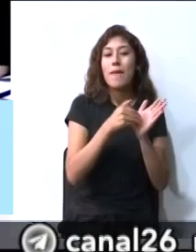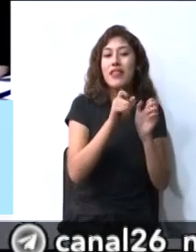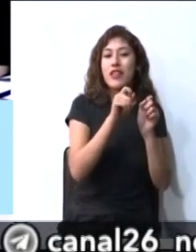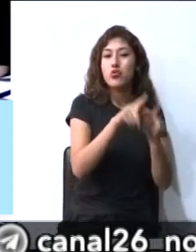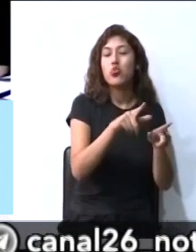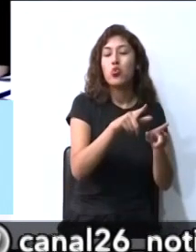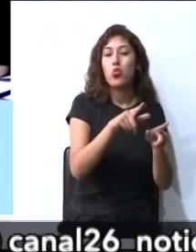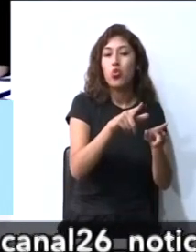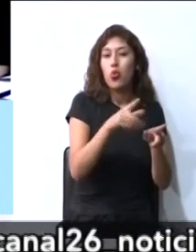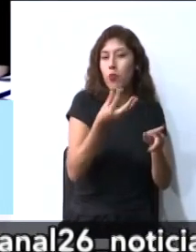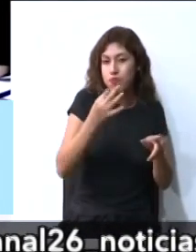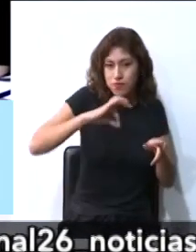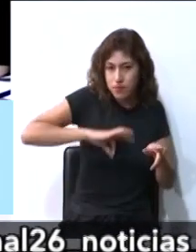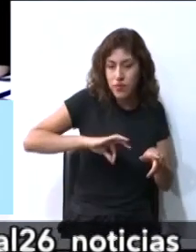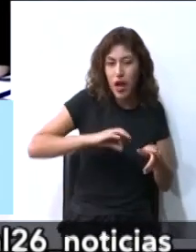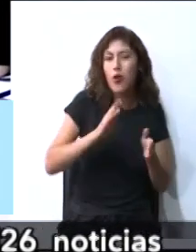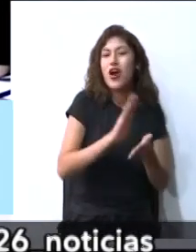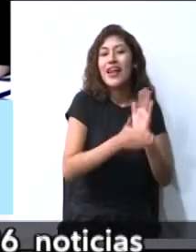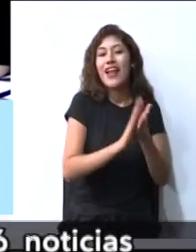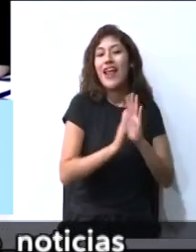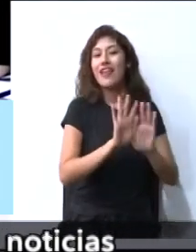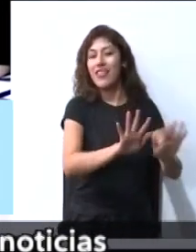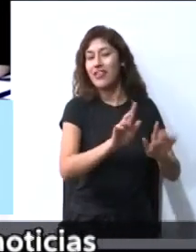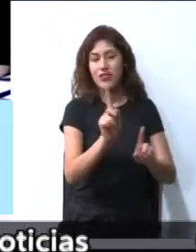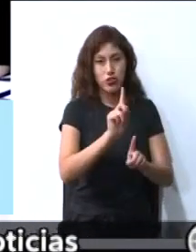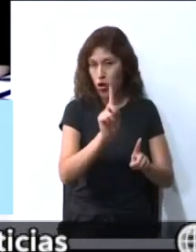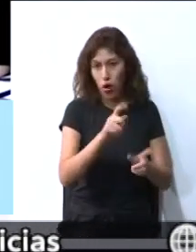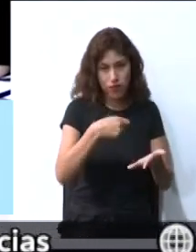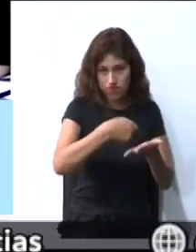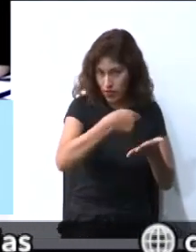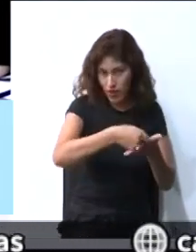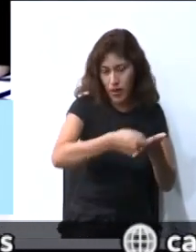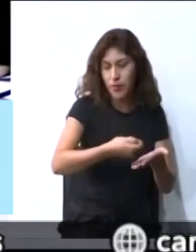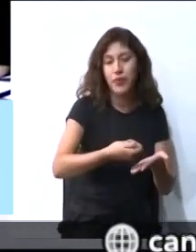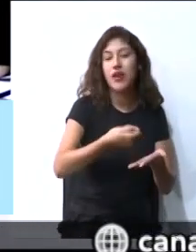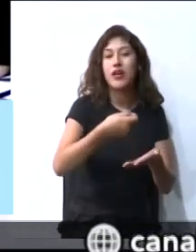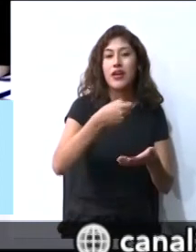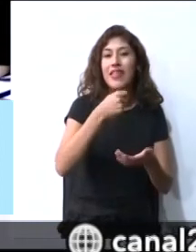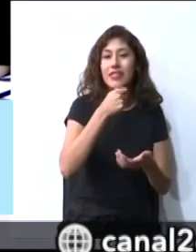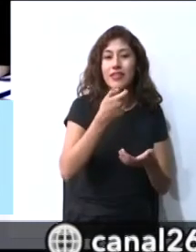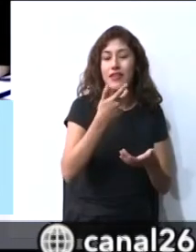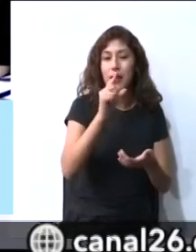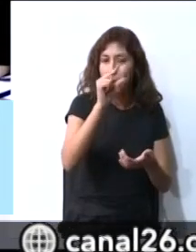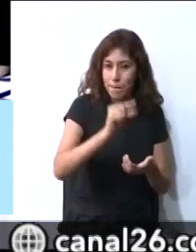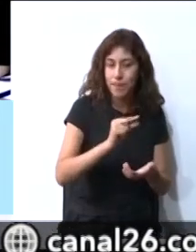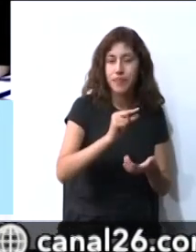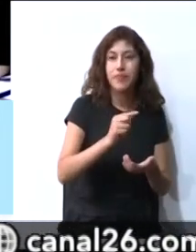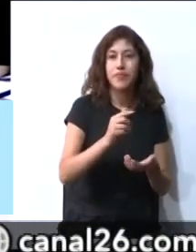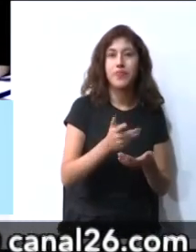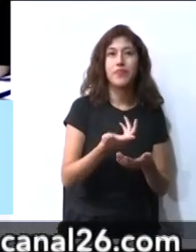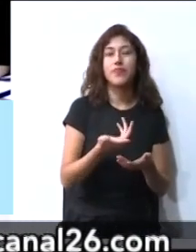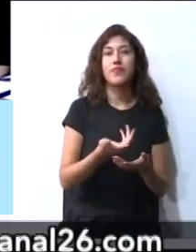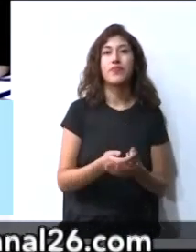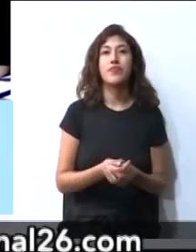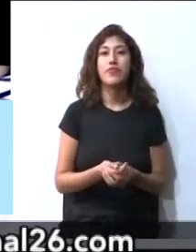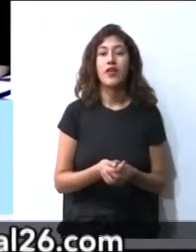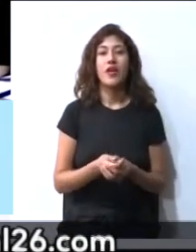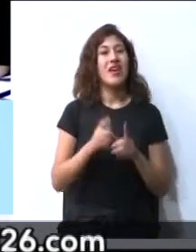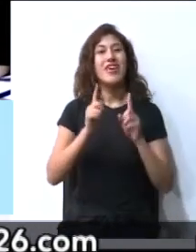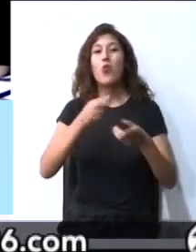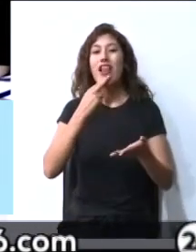de cuotas al momento de firmar la escritura para pagar por su casa, como corresponde. Lo mismo con los